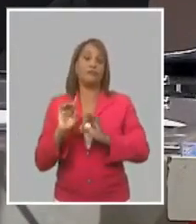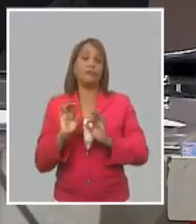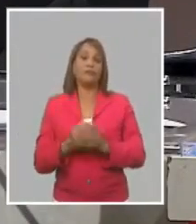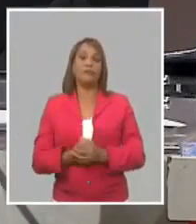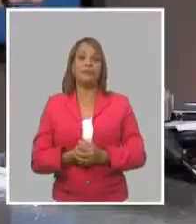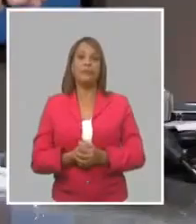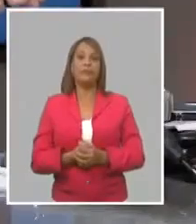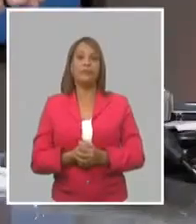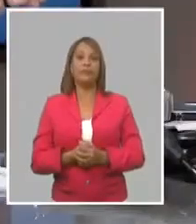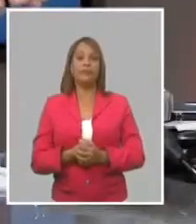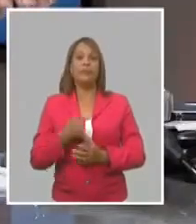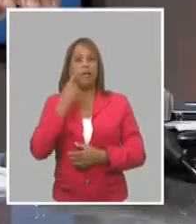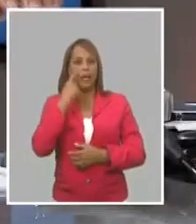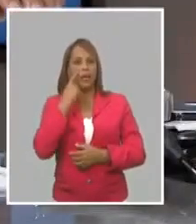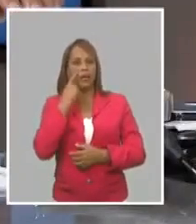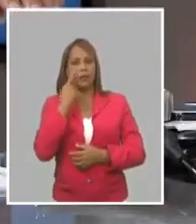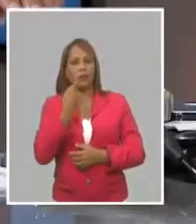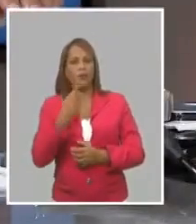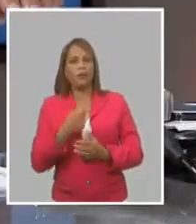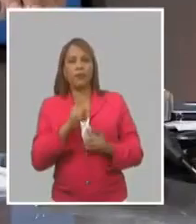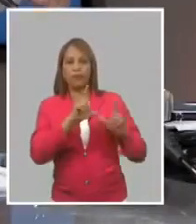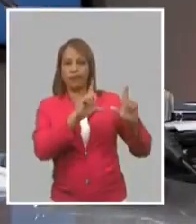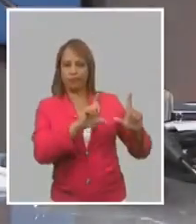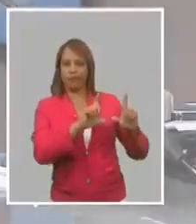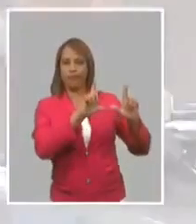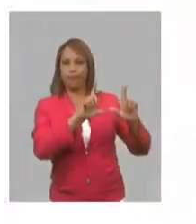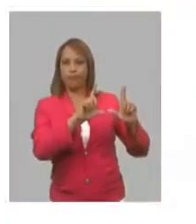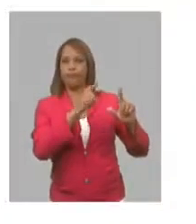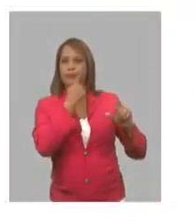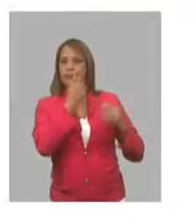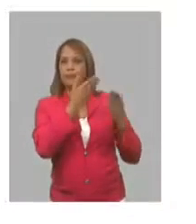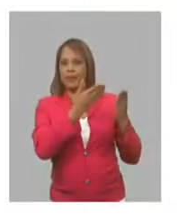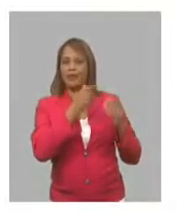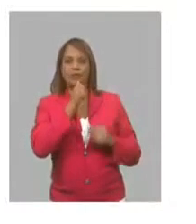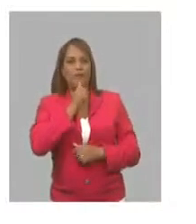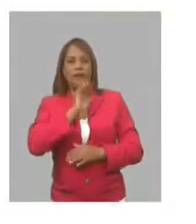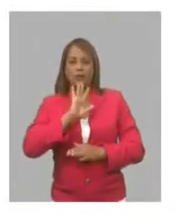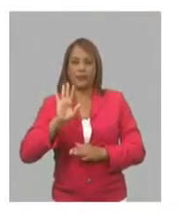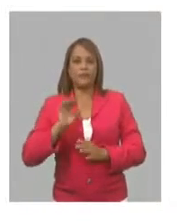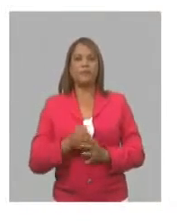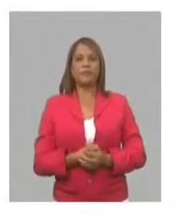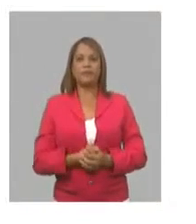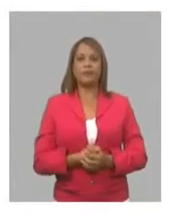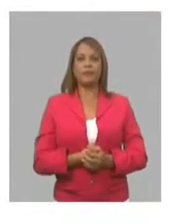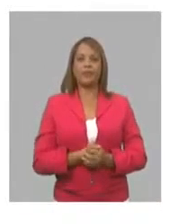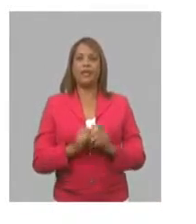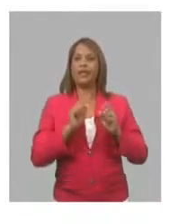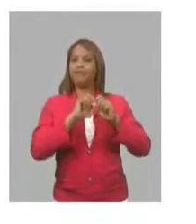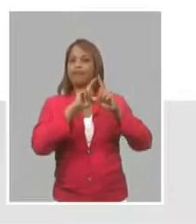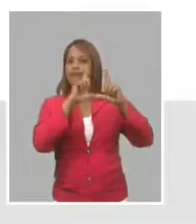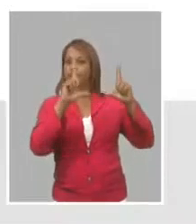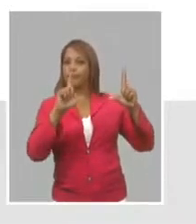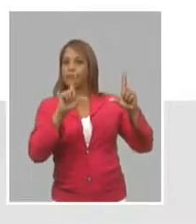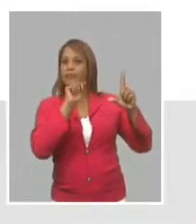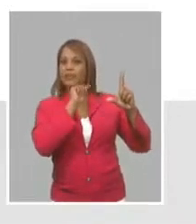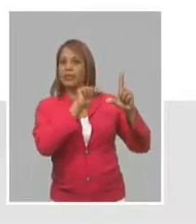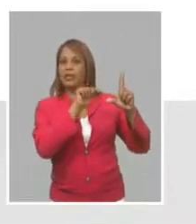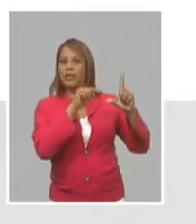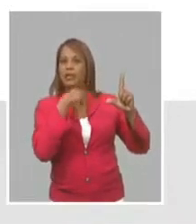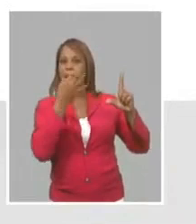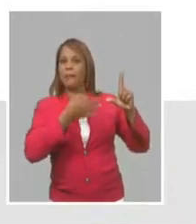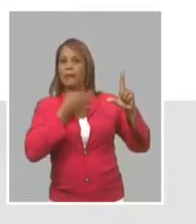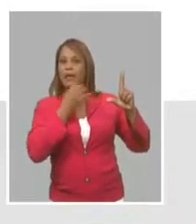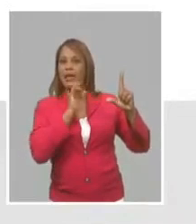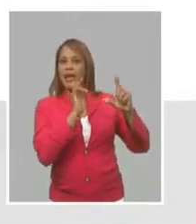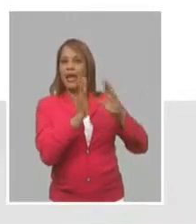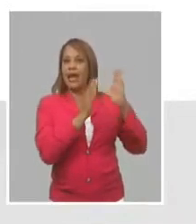un cuadro que yo te pido ver, muy fácil. El cuadro a